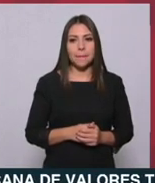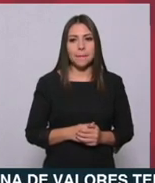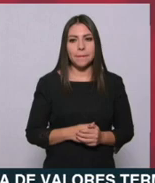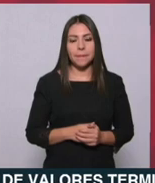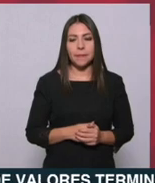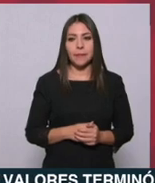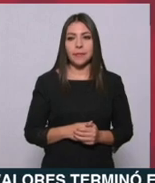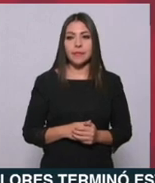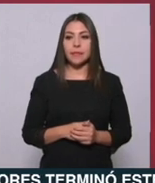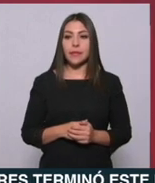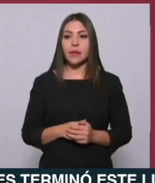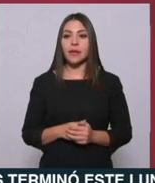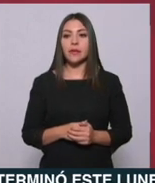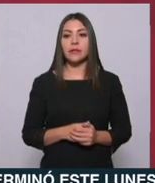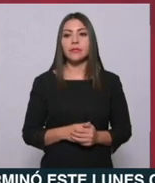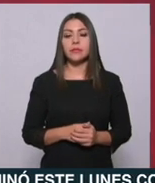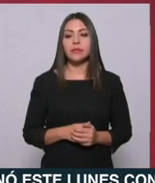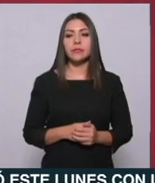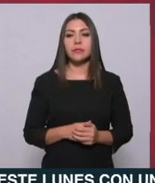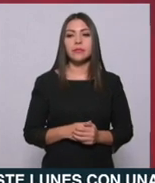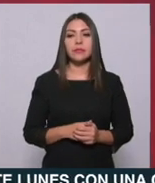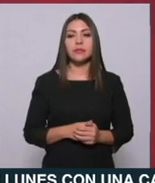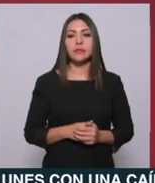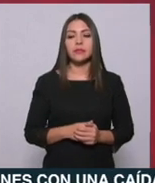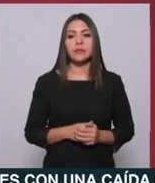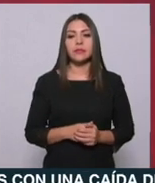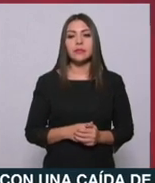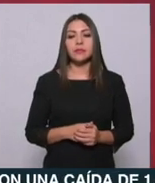ocasión, en una sola